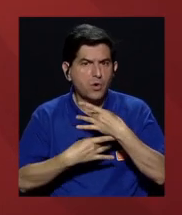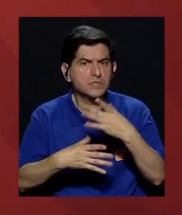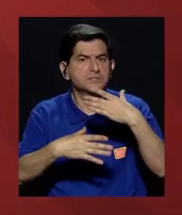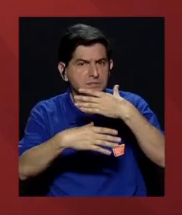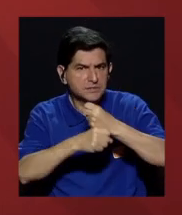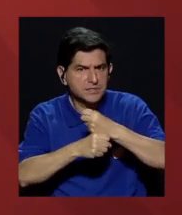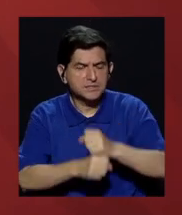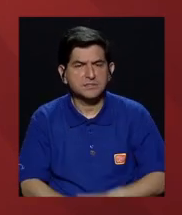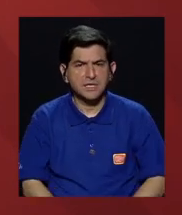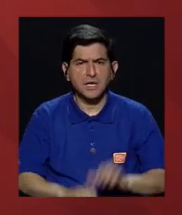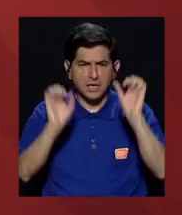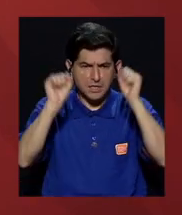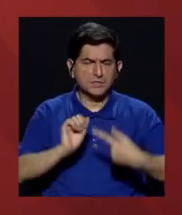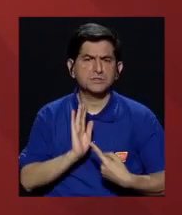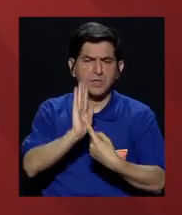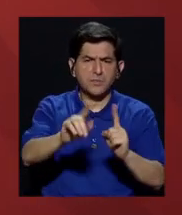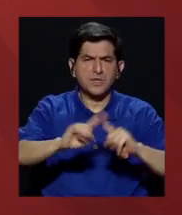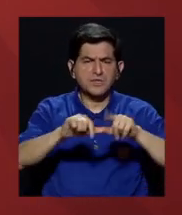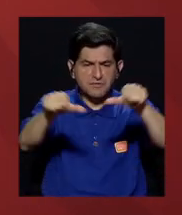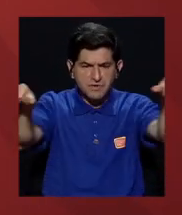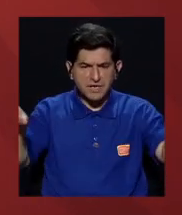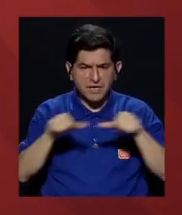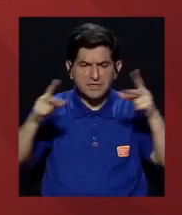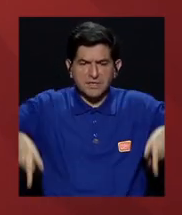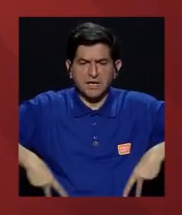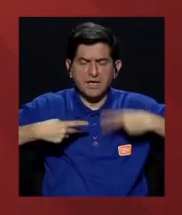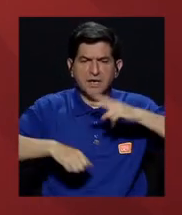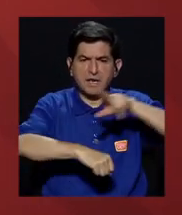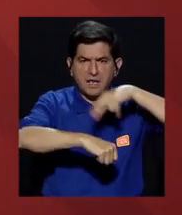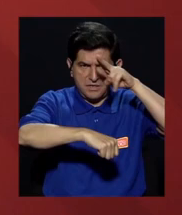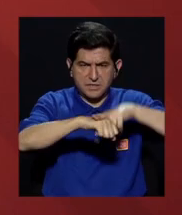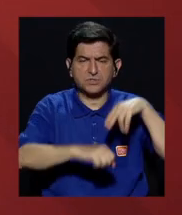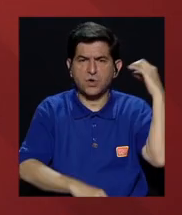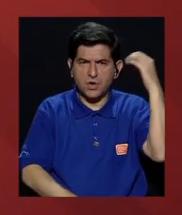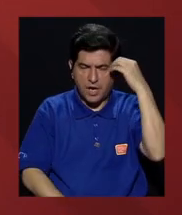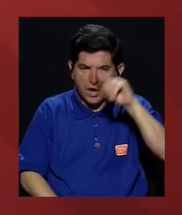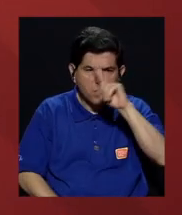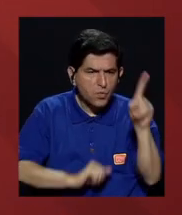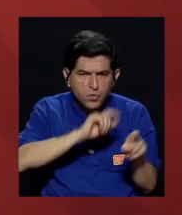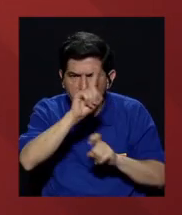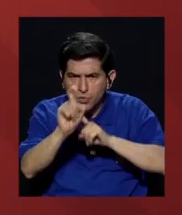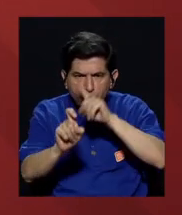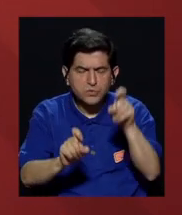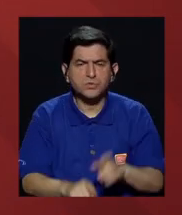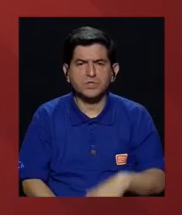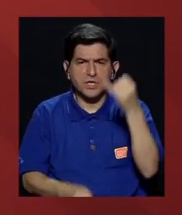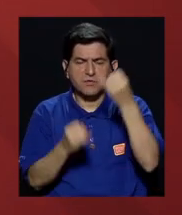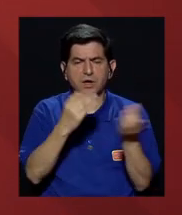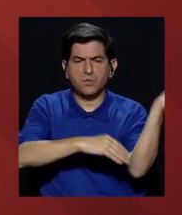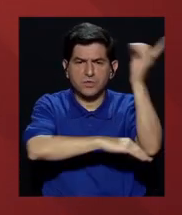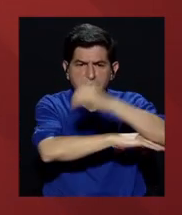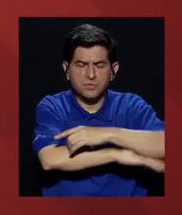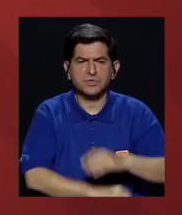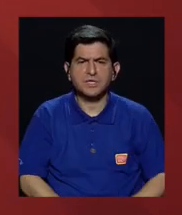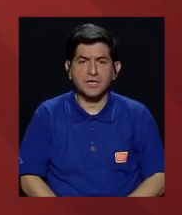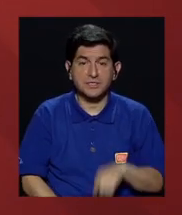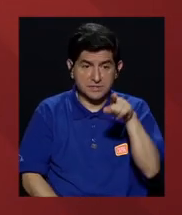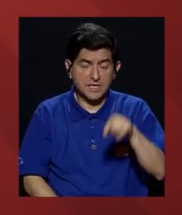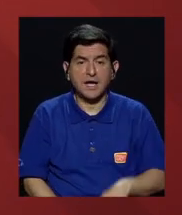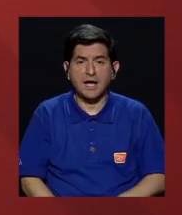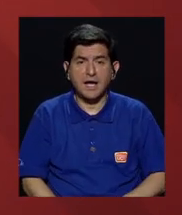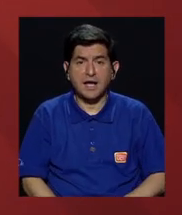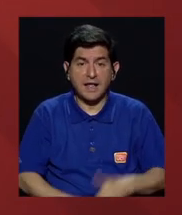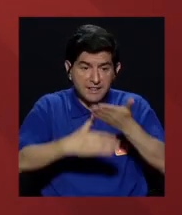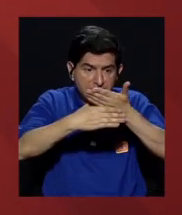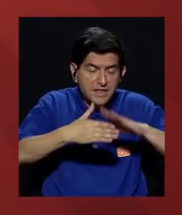y lo pueden manifestar en diferentes áreas de la vida nacional inclusive la opinión constructiva en los últimos días ha atomizado la